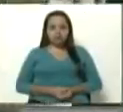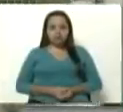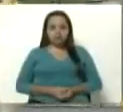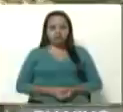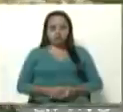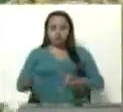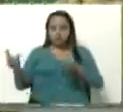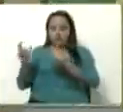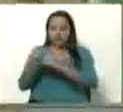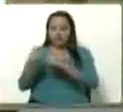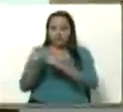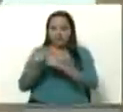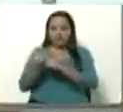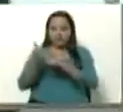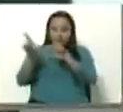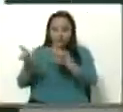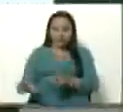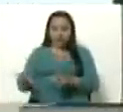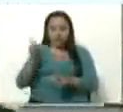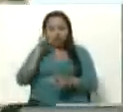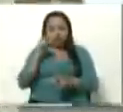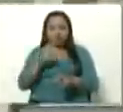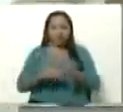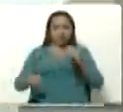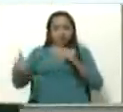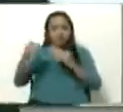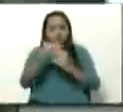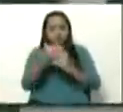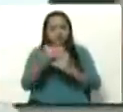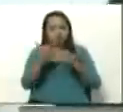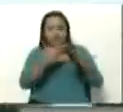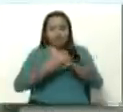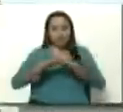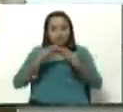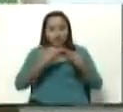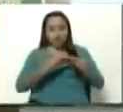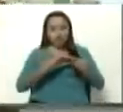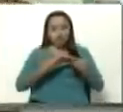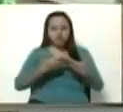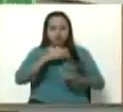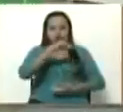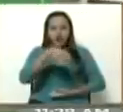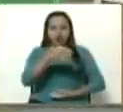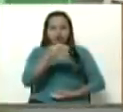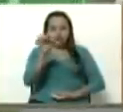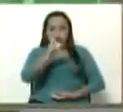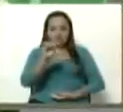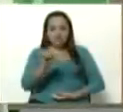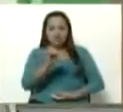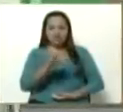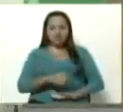Palabras del ciudadano magíster cienciaron José Manuel Vázquez Aranguren,